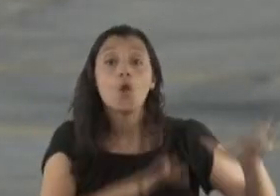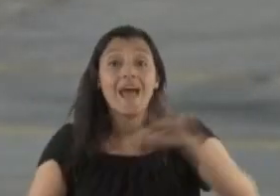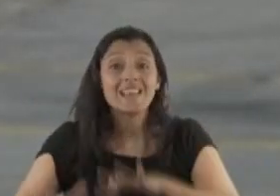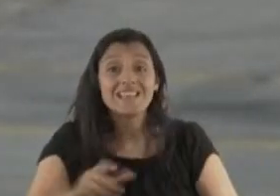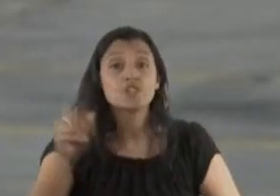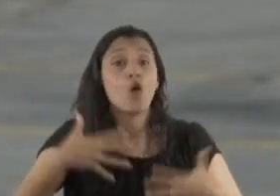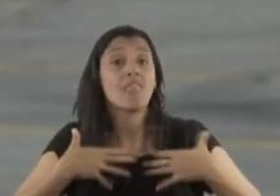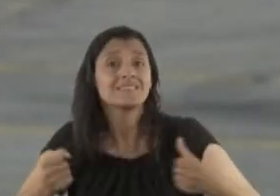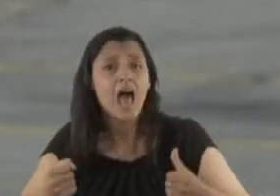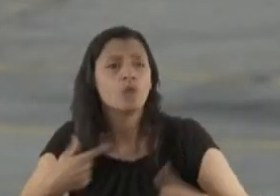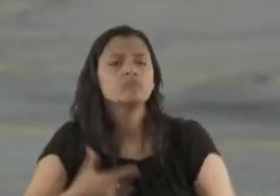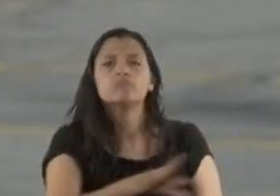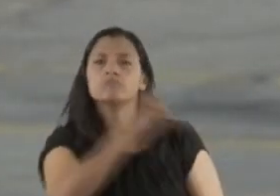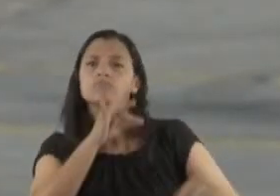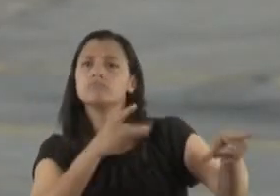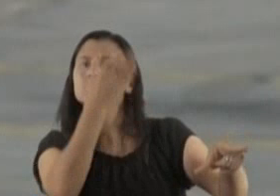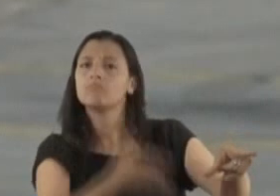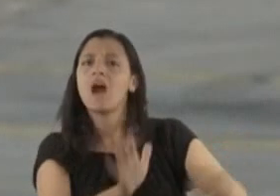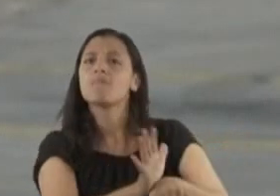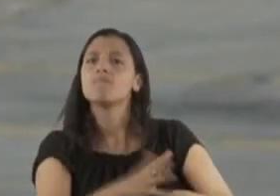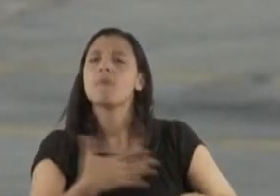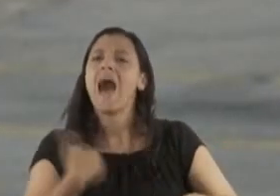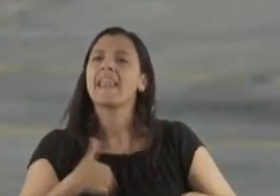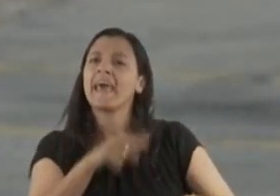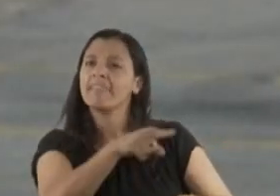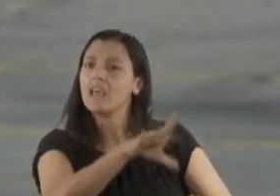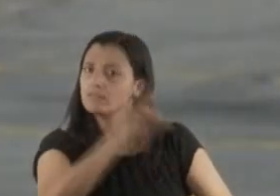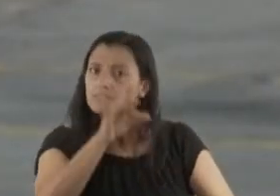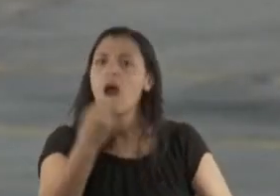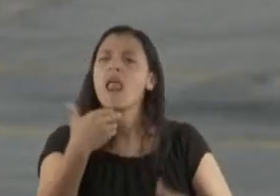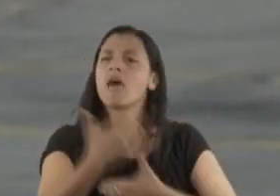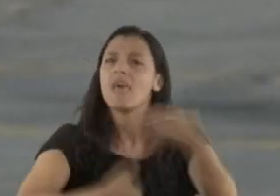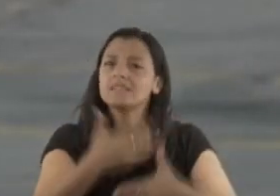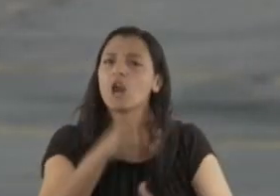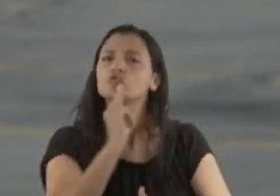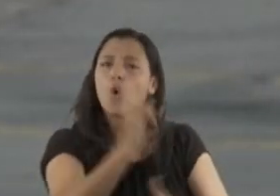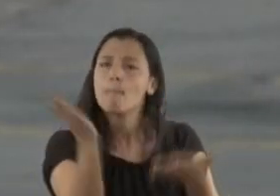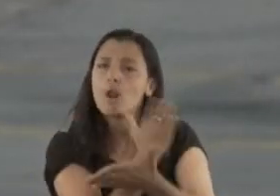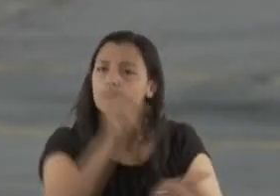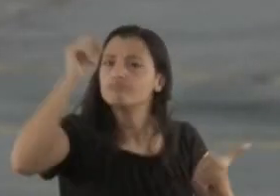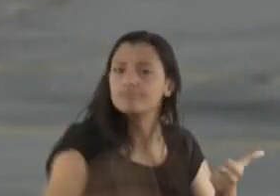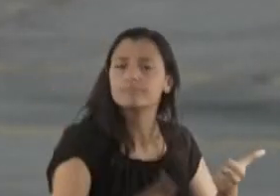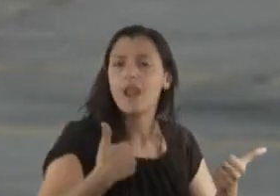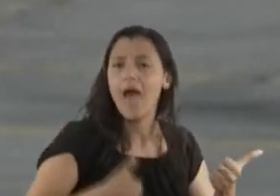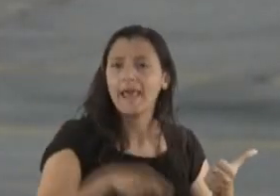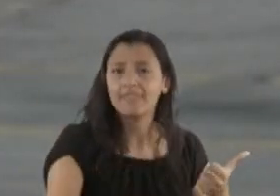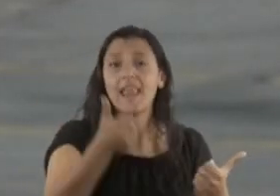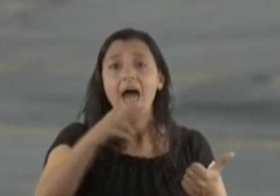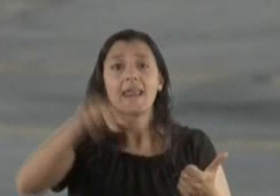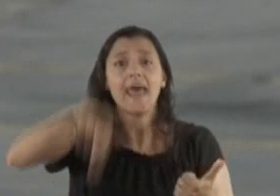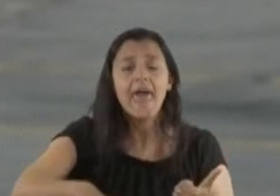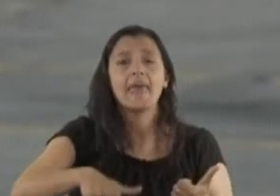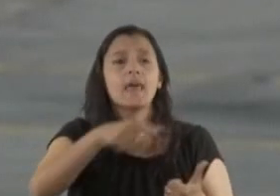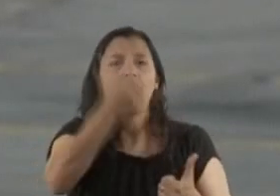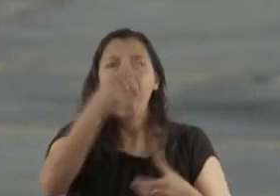seleccionó nuestro país para desarrollar también vacunas con nr mensajero estas vacunas